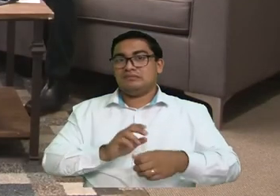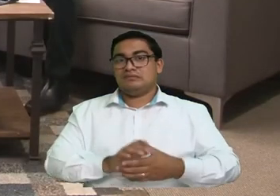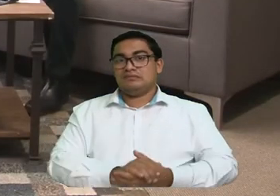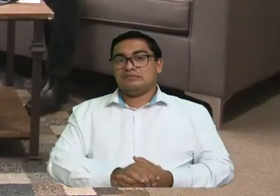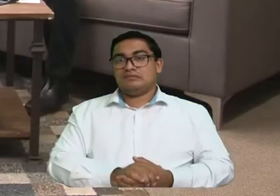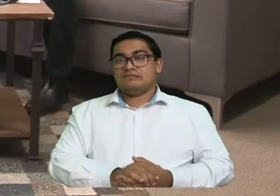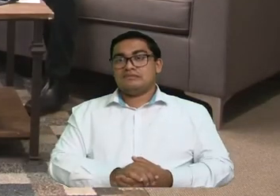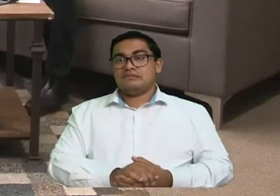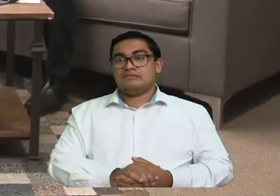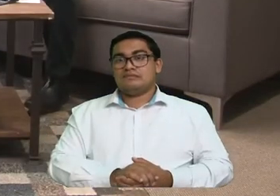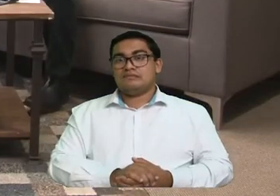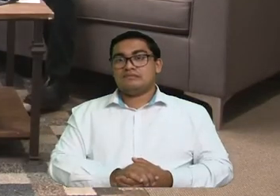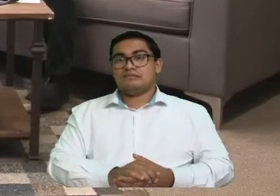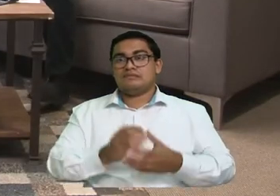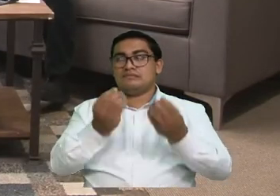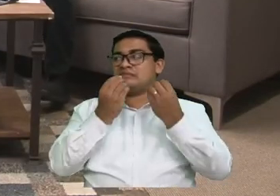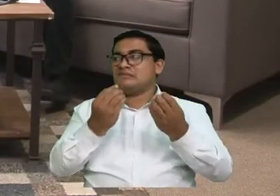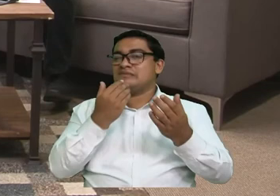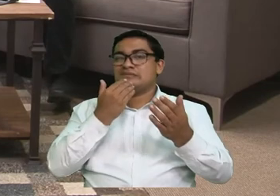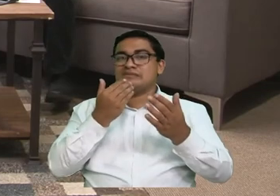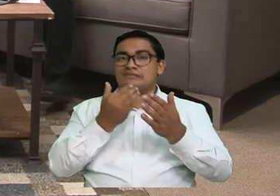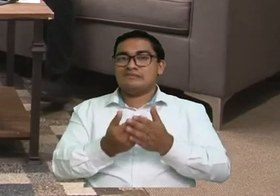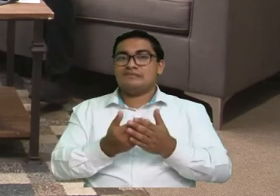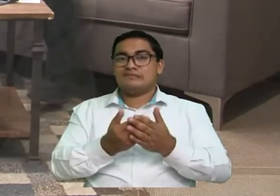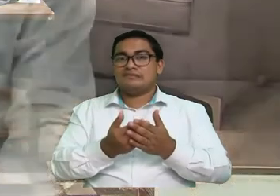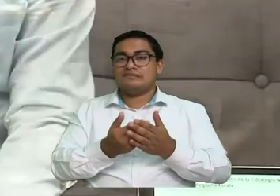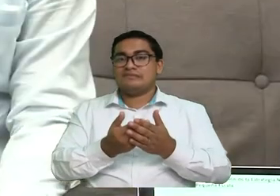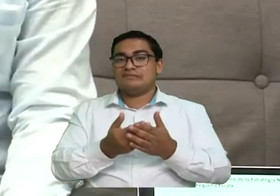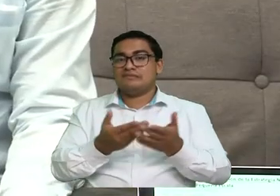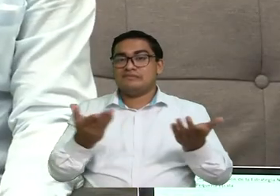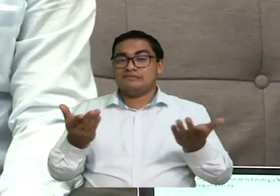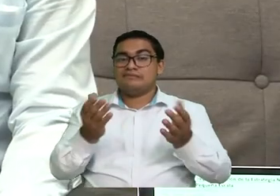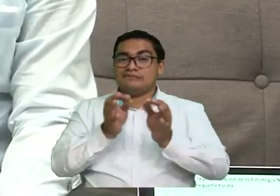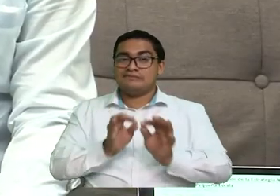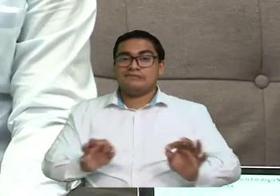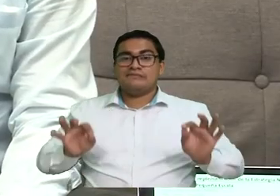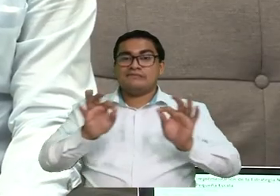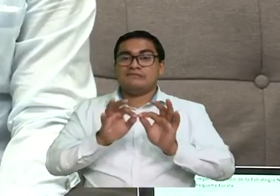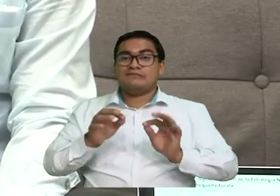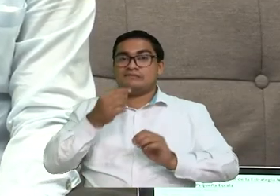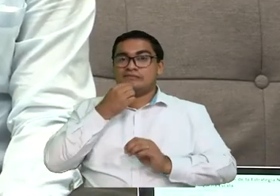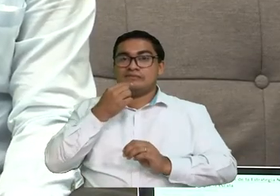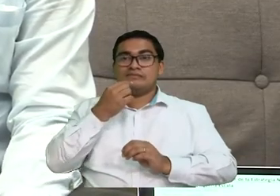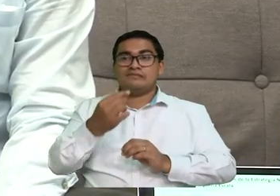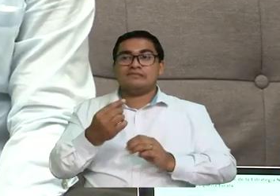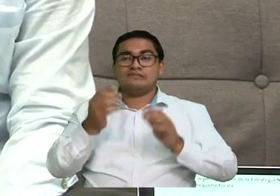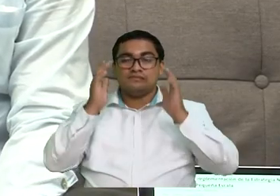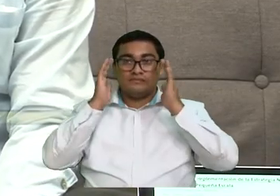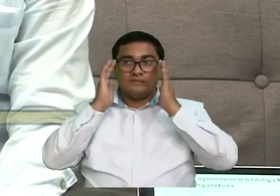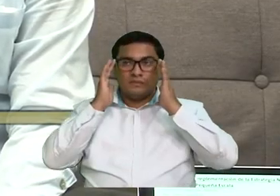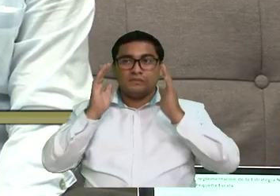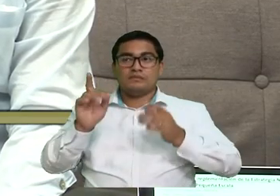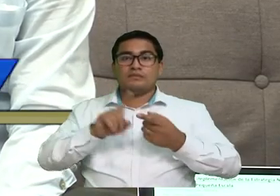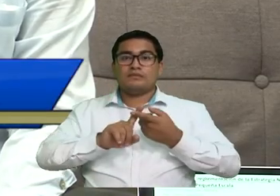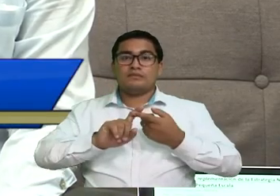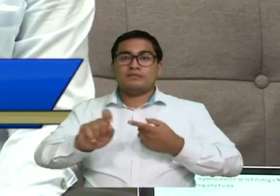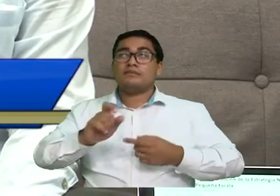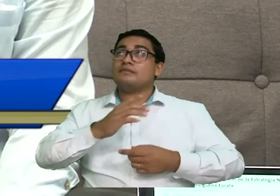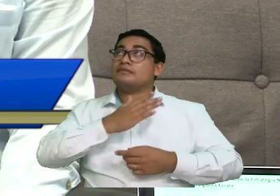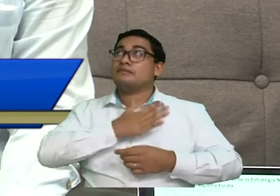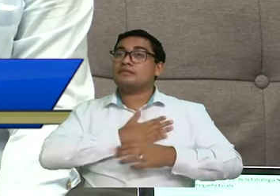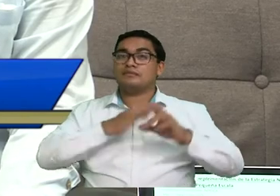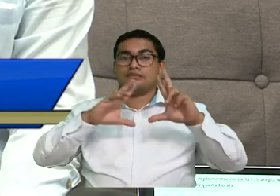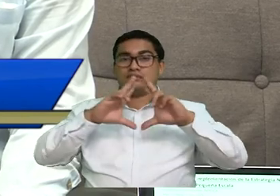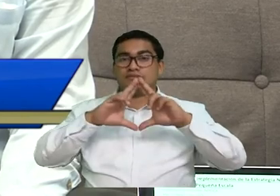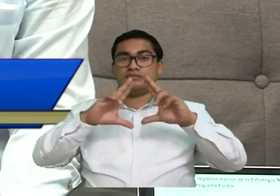Okay. Muchísimas gracias, ¿verdad? Más que enfatizar ahorita en el mes de la